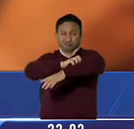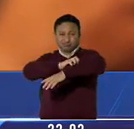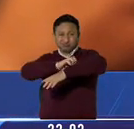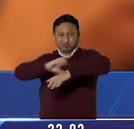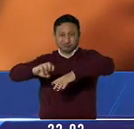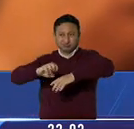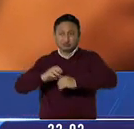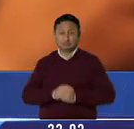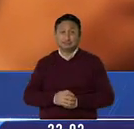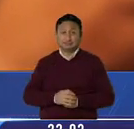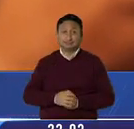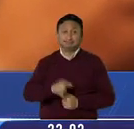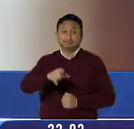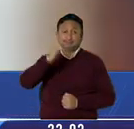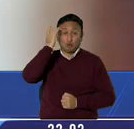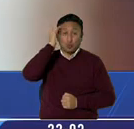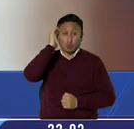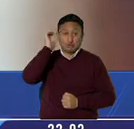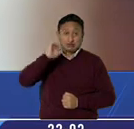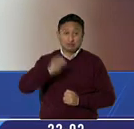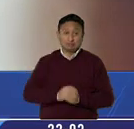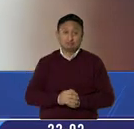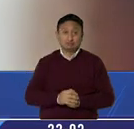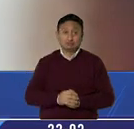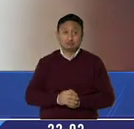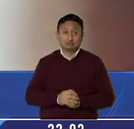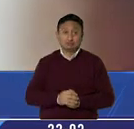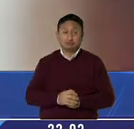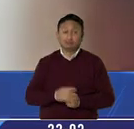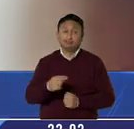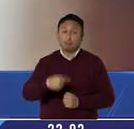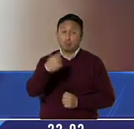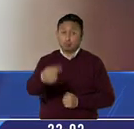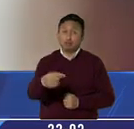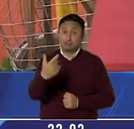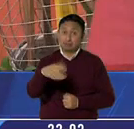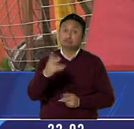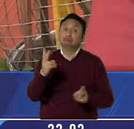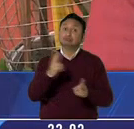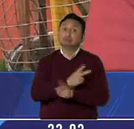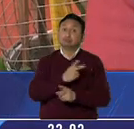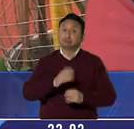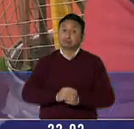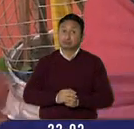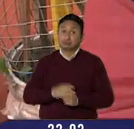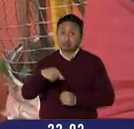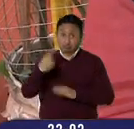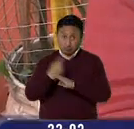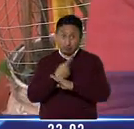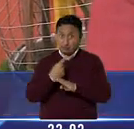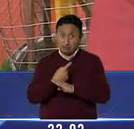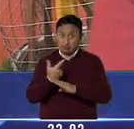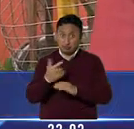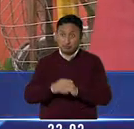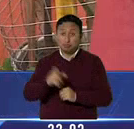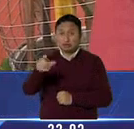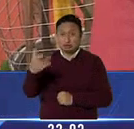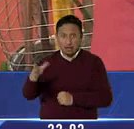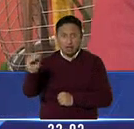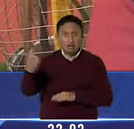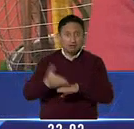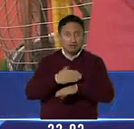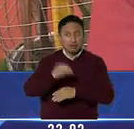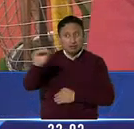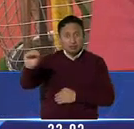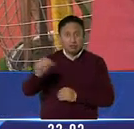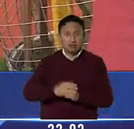pierna. Hay preocupación, en una tercera ocasión las cosas podrían ser más graves. No es primera vez, ya me fui a decirle a la señora,